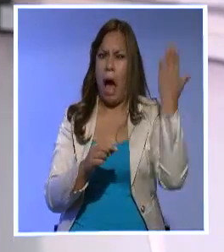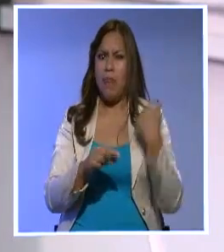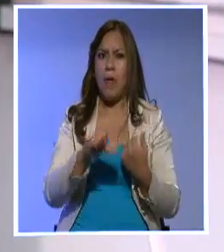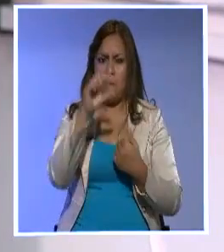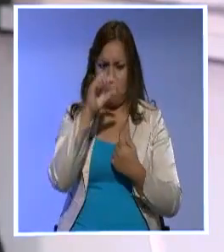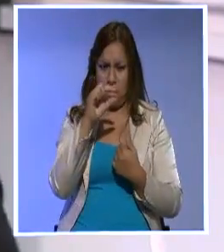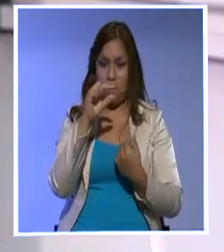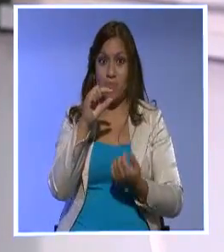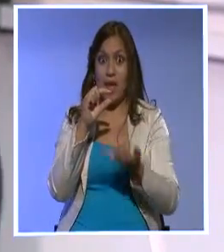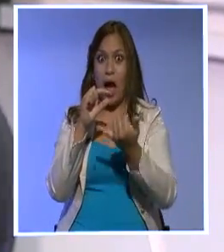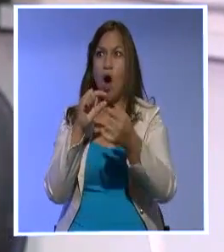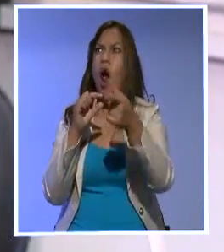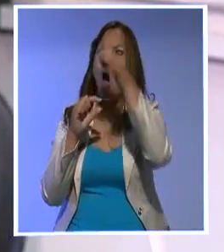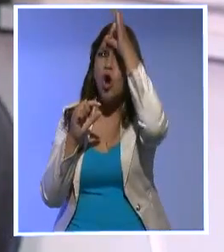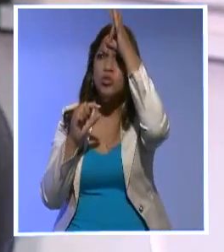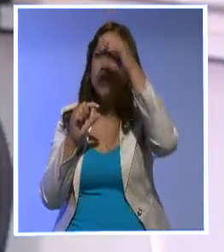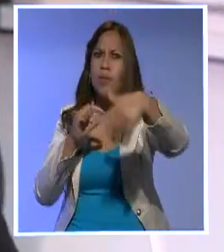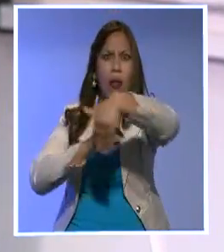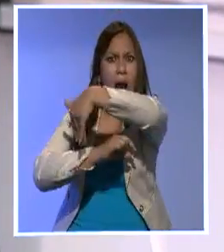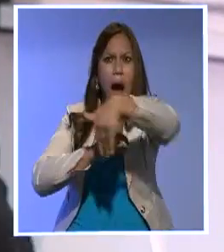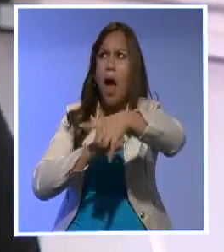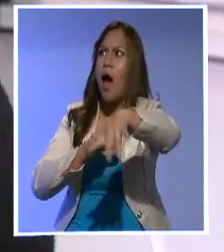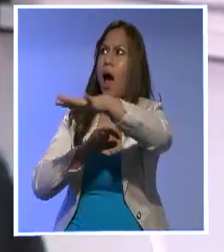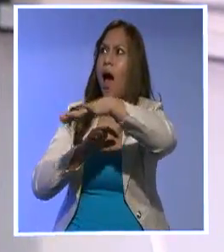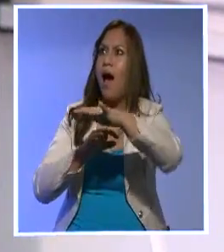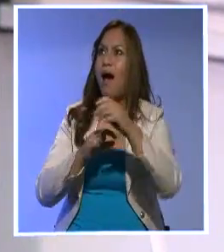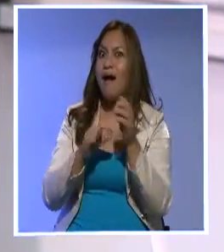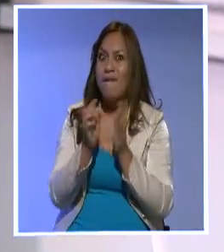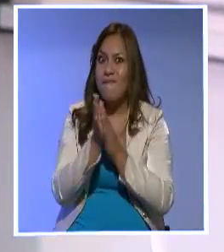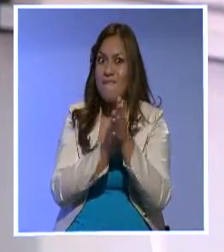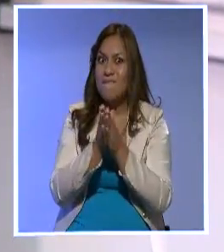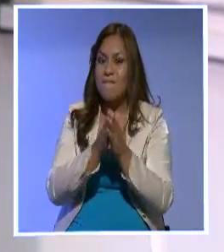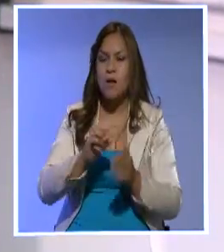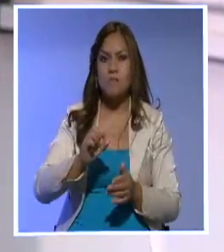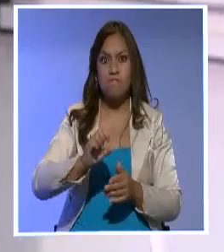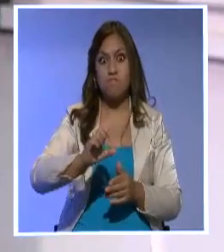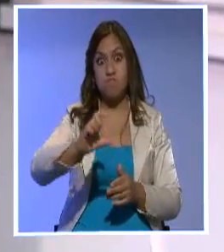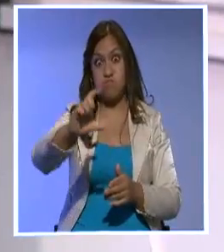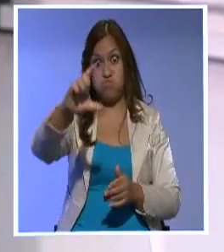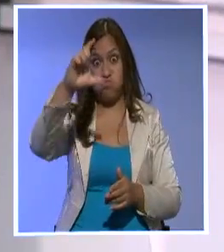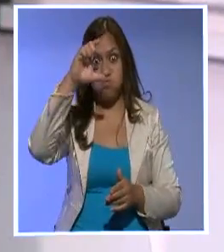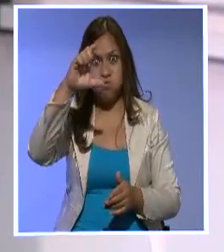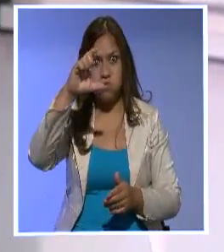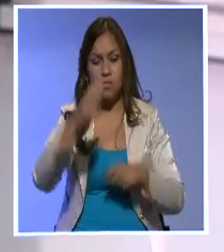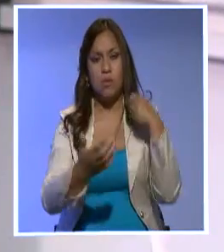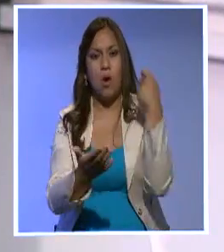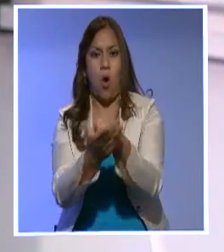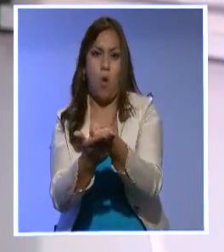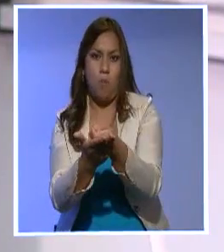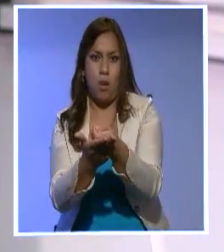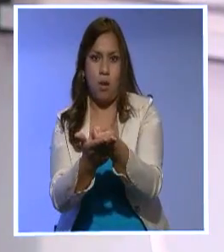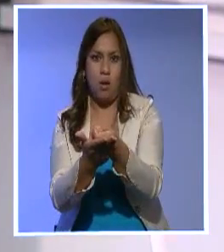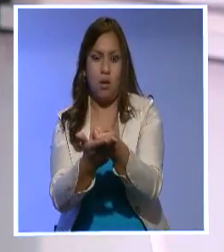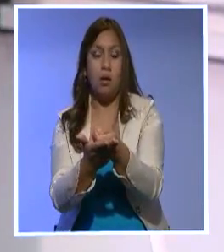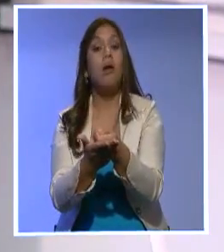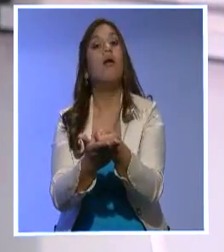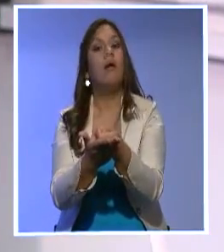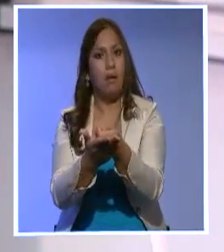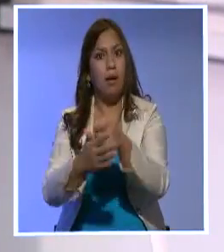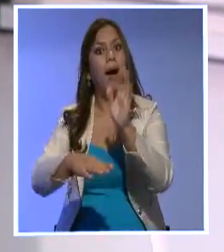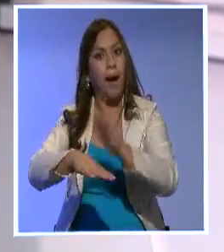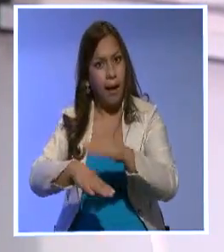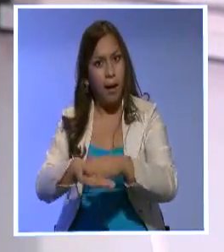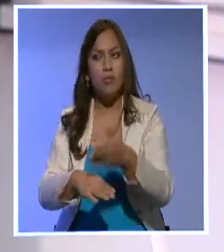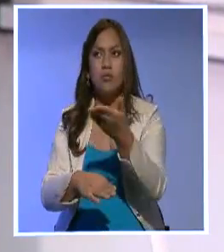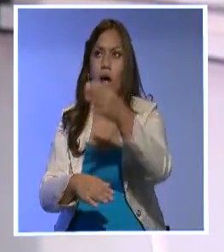costo significa que el propietario se lleva una gran ganancia de lo que equivale a la inversión pública esa es la